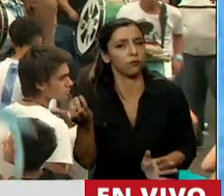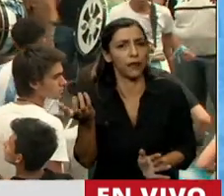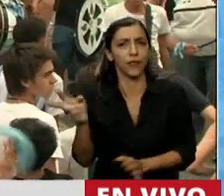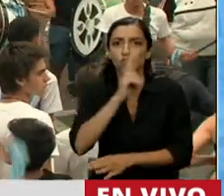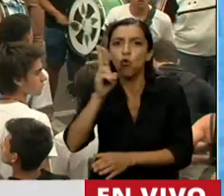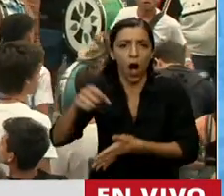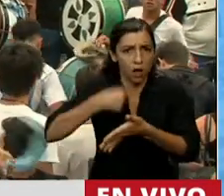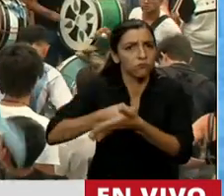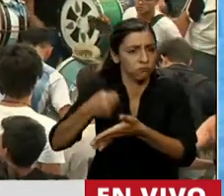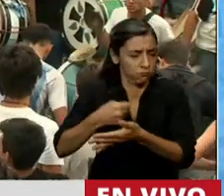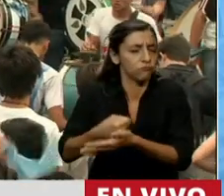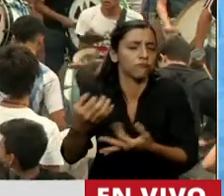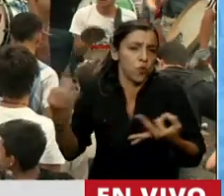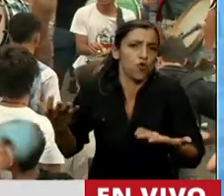que